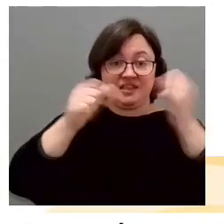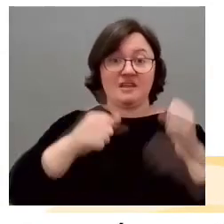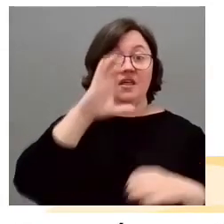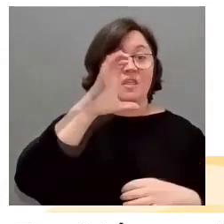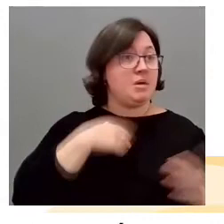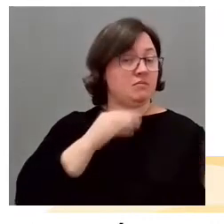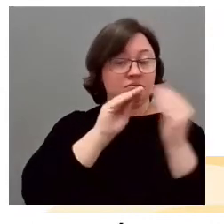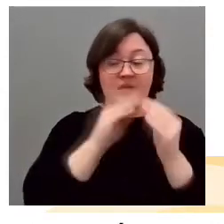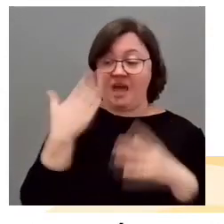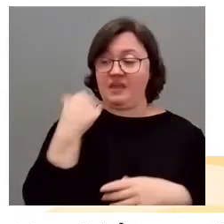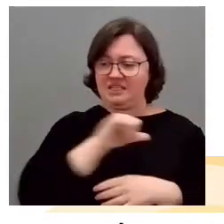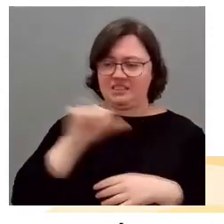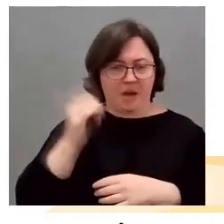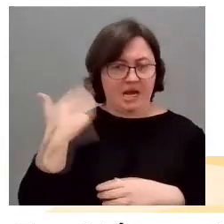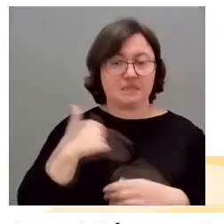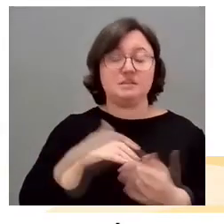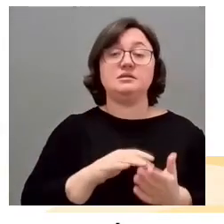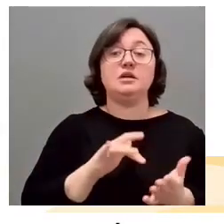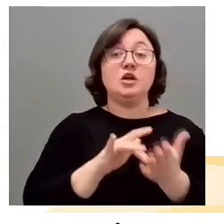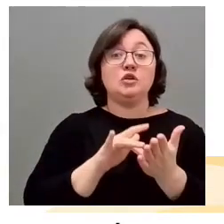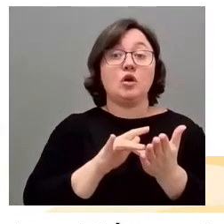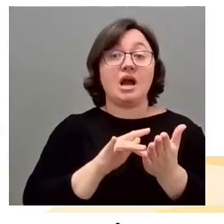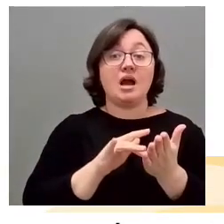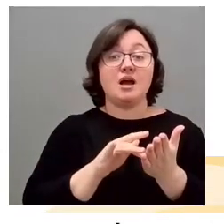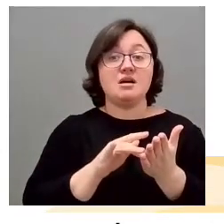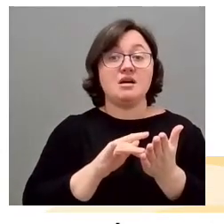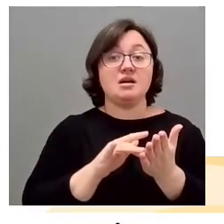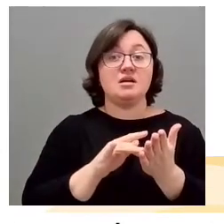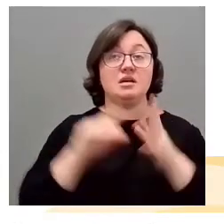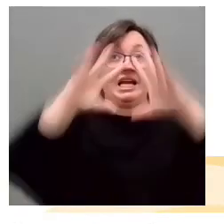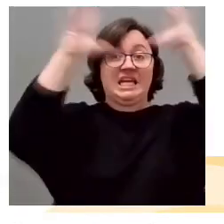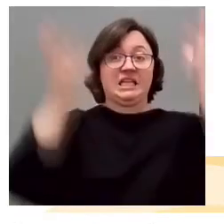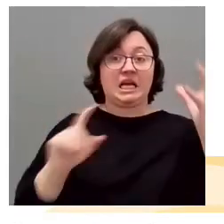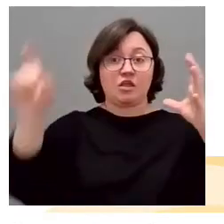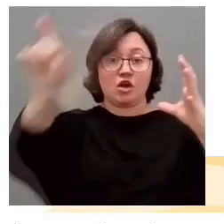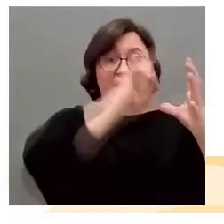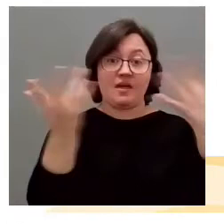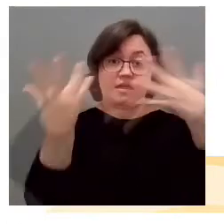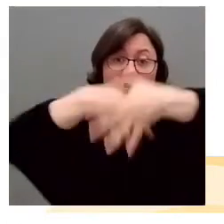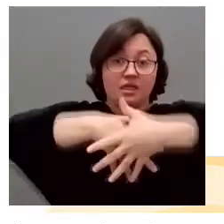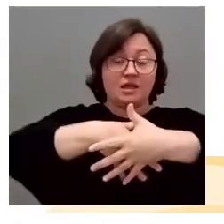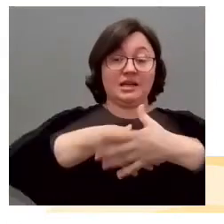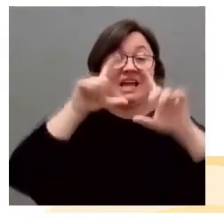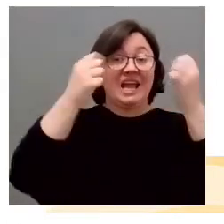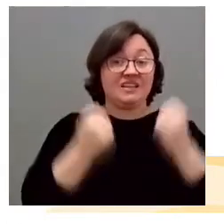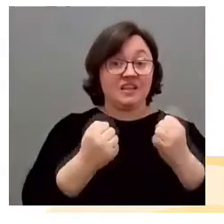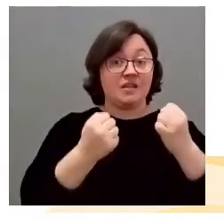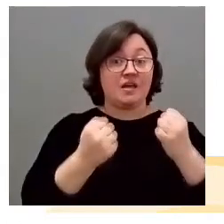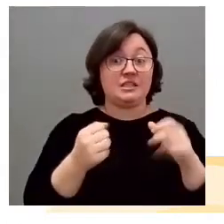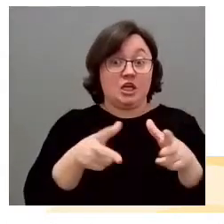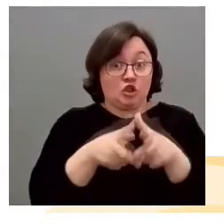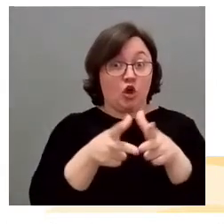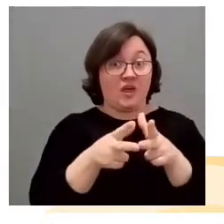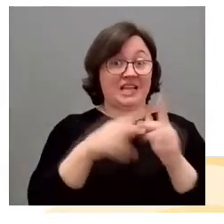¿no?, hace unas semanas. A la internacionalización, muy importante que las entidades sociales estatales, yo me